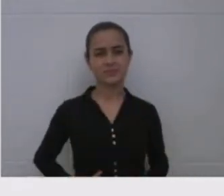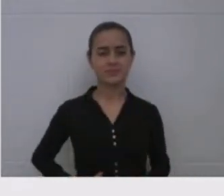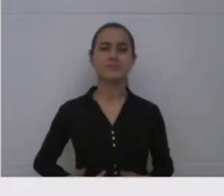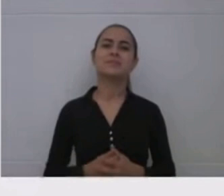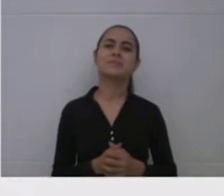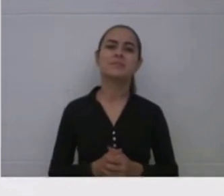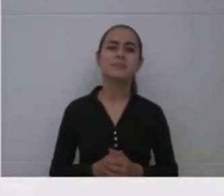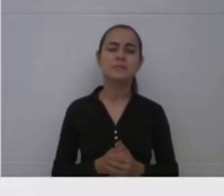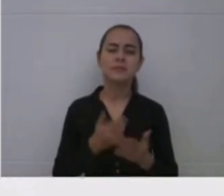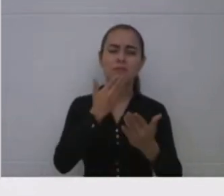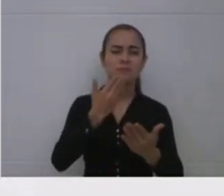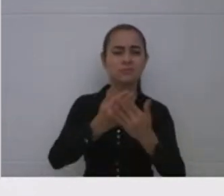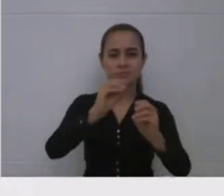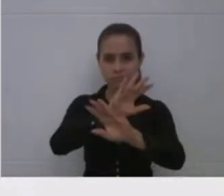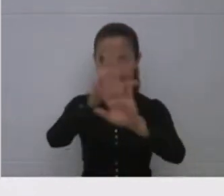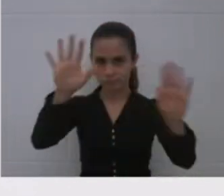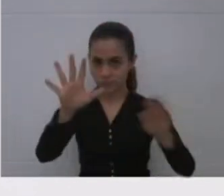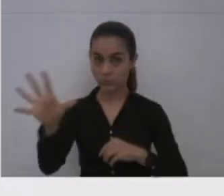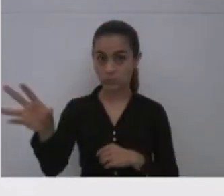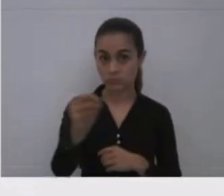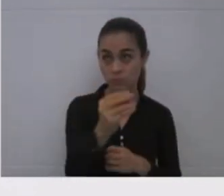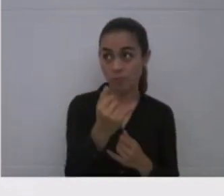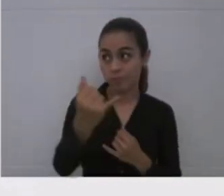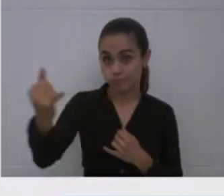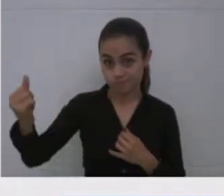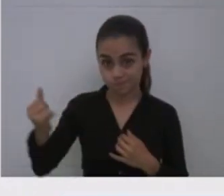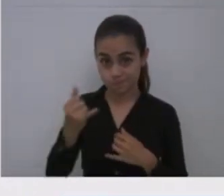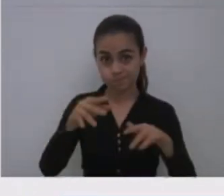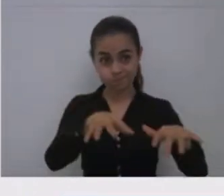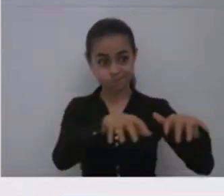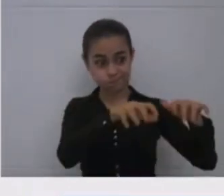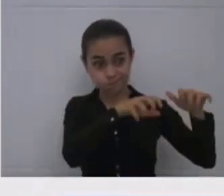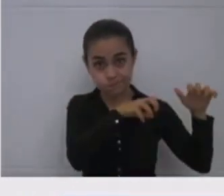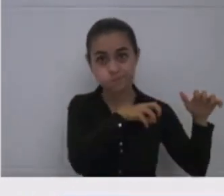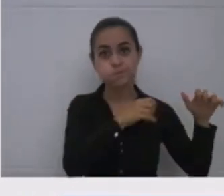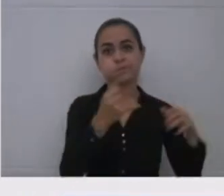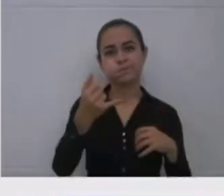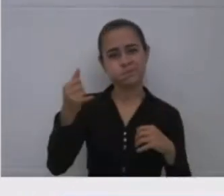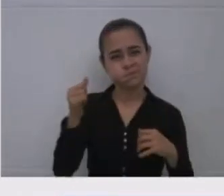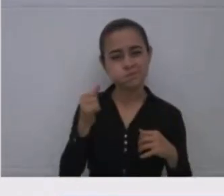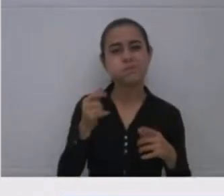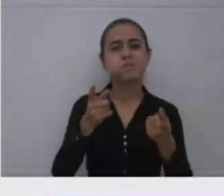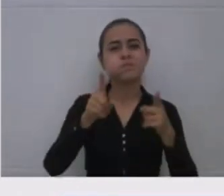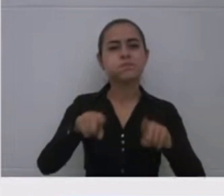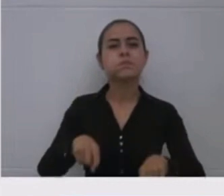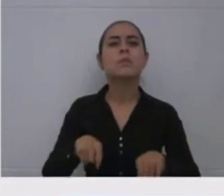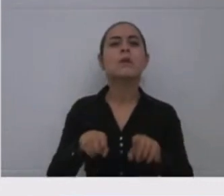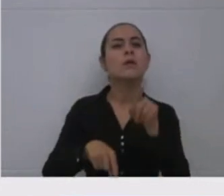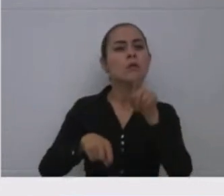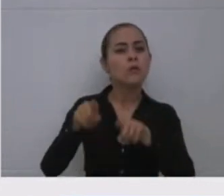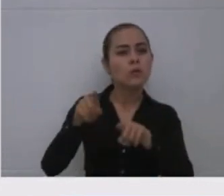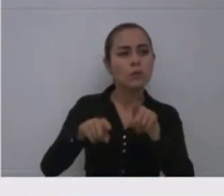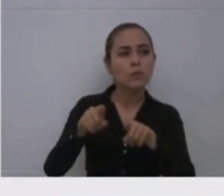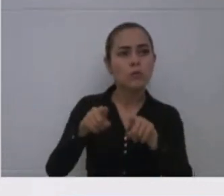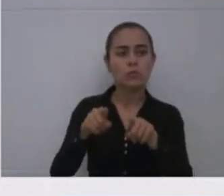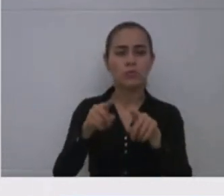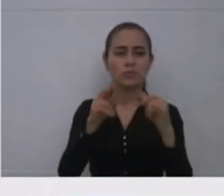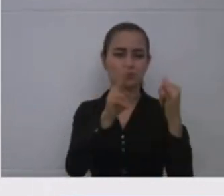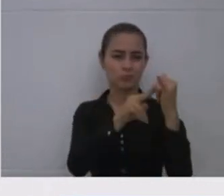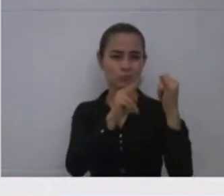con los muy buenos días para todas las personas que nos acompañan el día de hoy, desde las graderías, desde el canal de